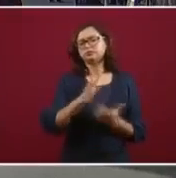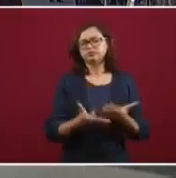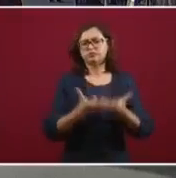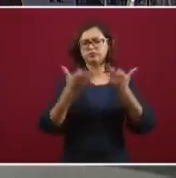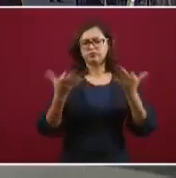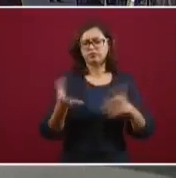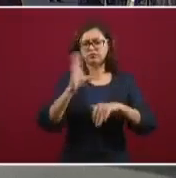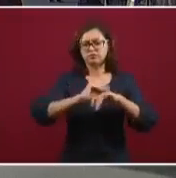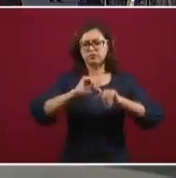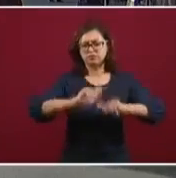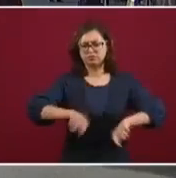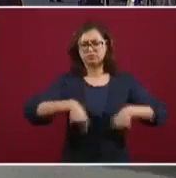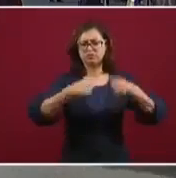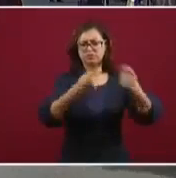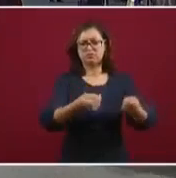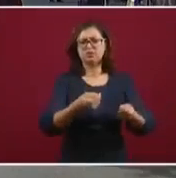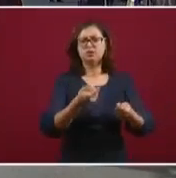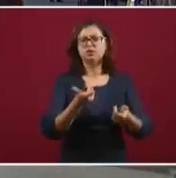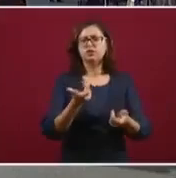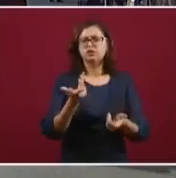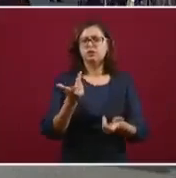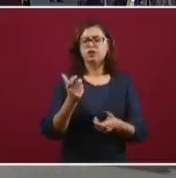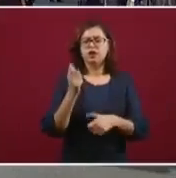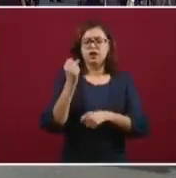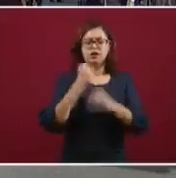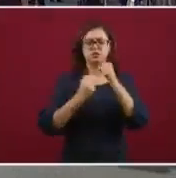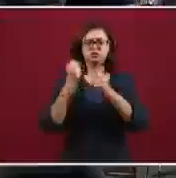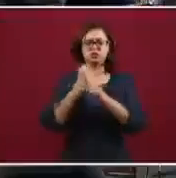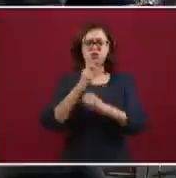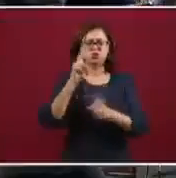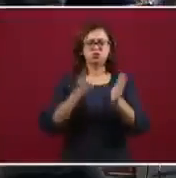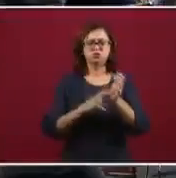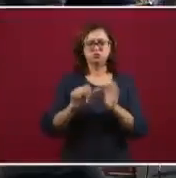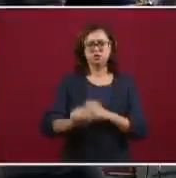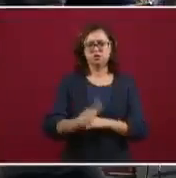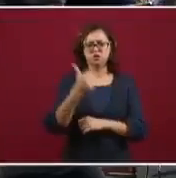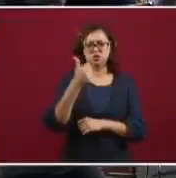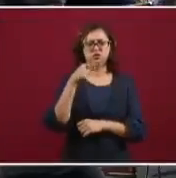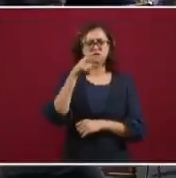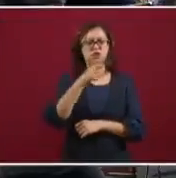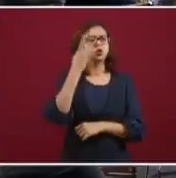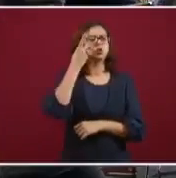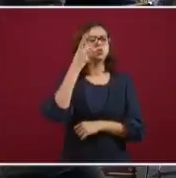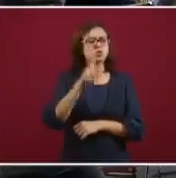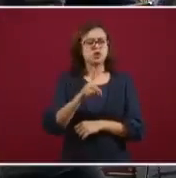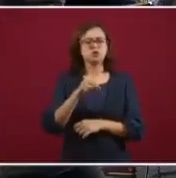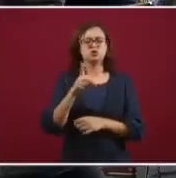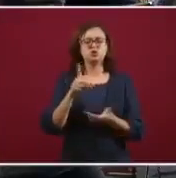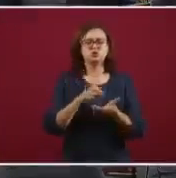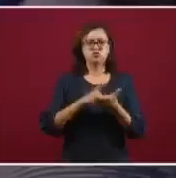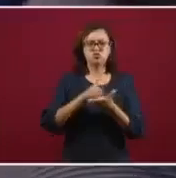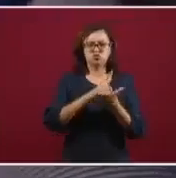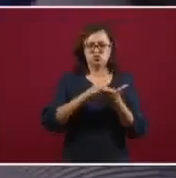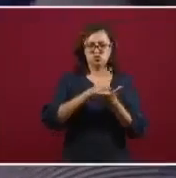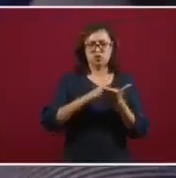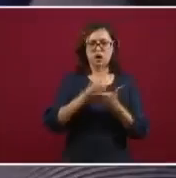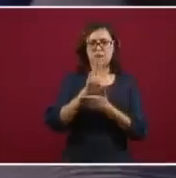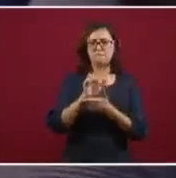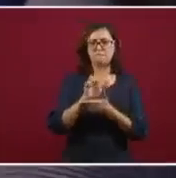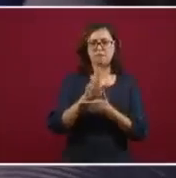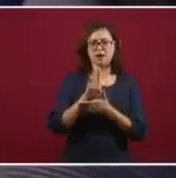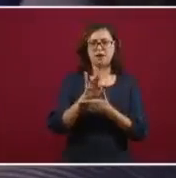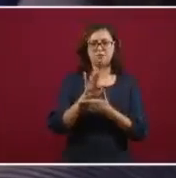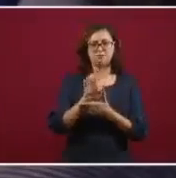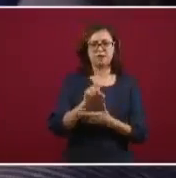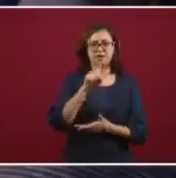fuera donado al municipio fue decomisado en el 2011 a un narcotraficante, sí, a la Barbie. Sí. Dentro de sus instalaciones pues